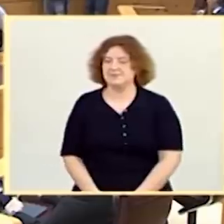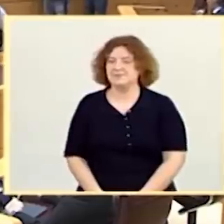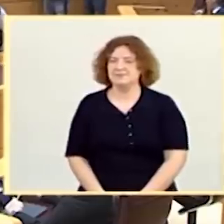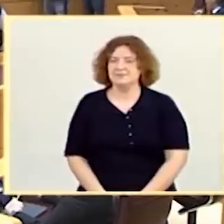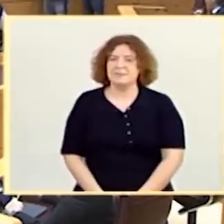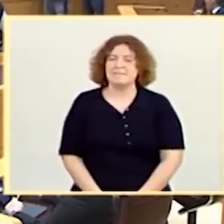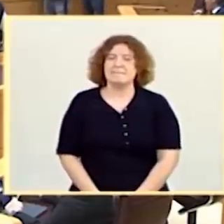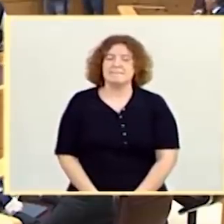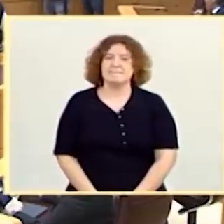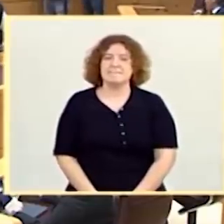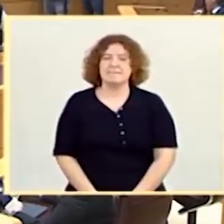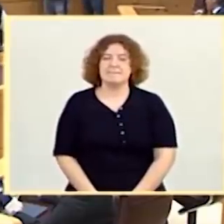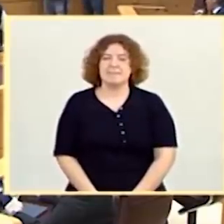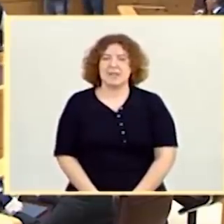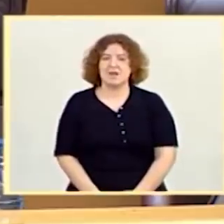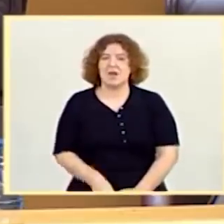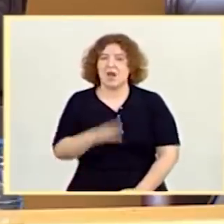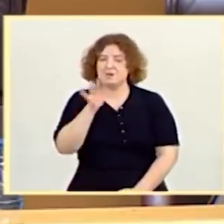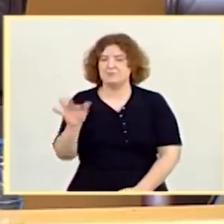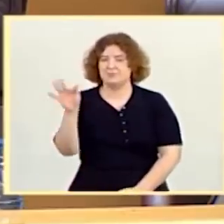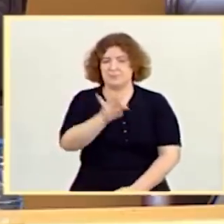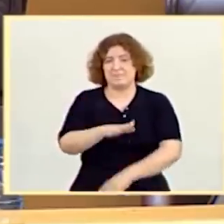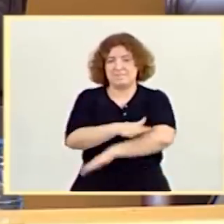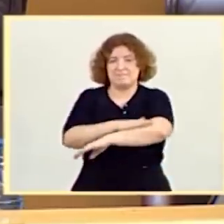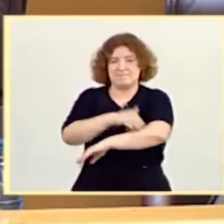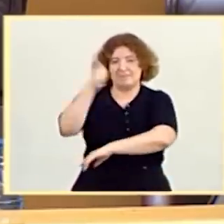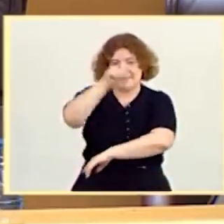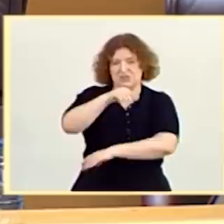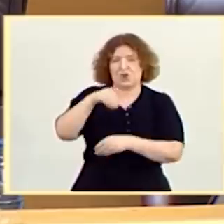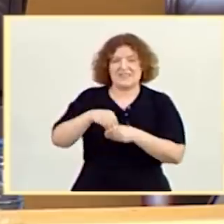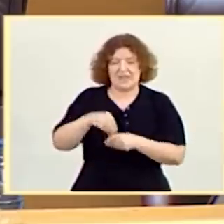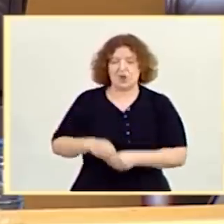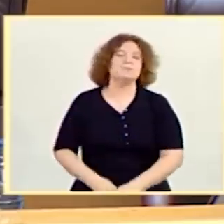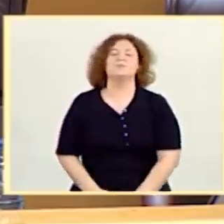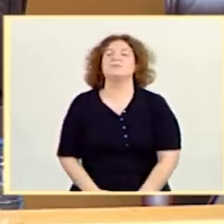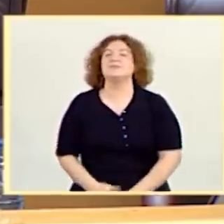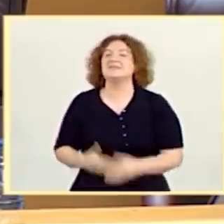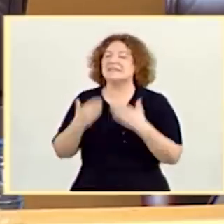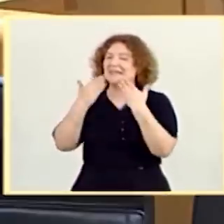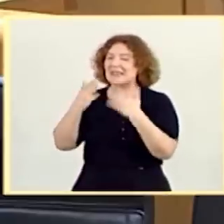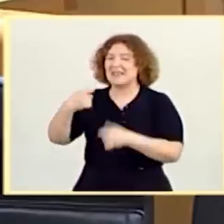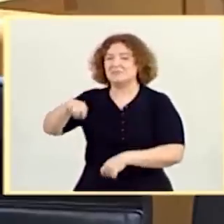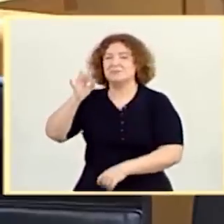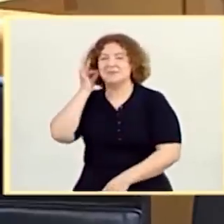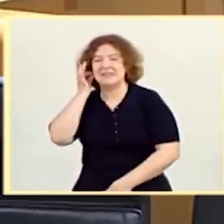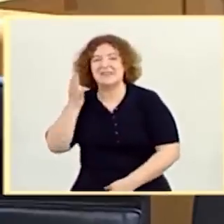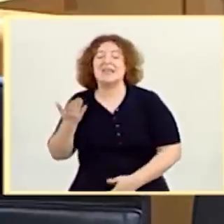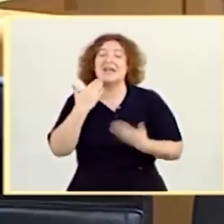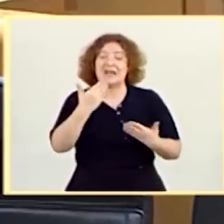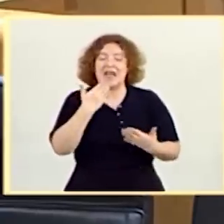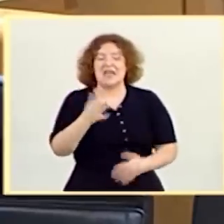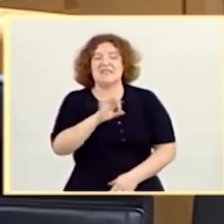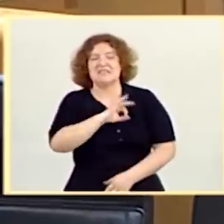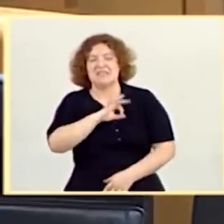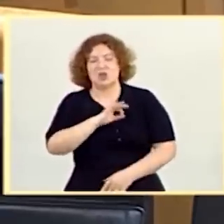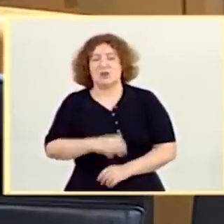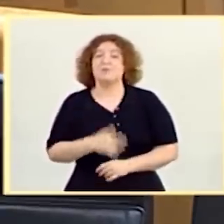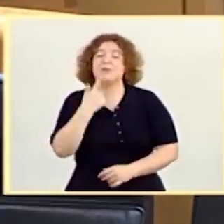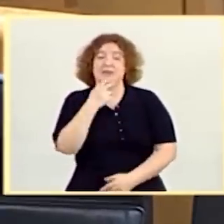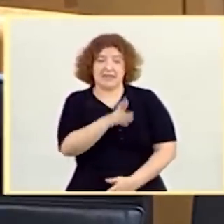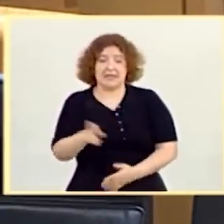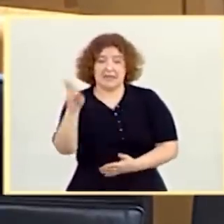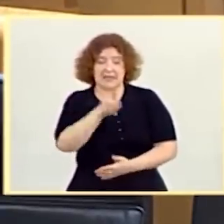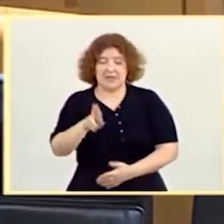directora general y, evidentemente, acallaría, cuando menos, muchas voces, Carlos. Pero vemos que encima se enroca en que ni él ni nadie en su departamento se